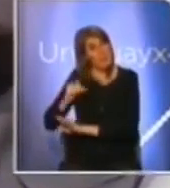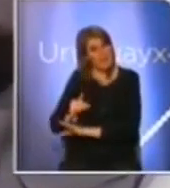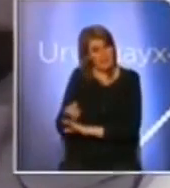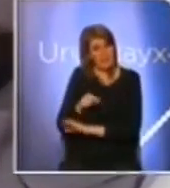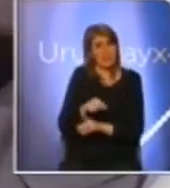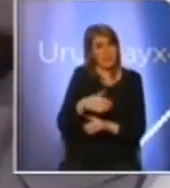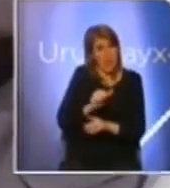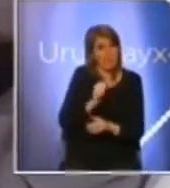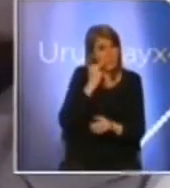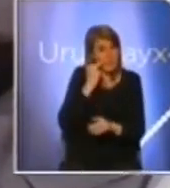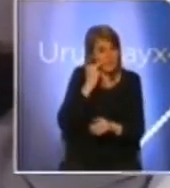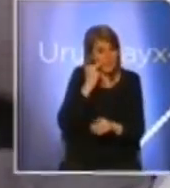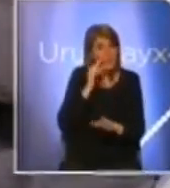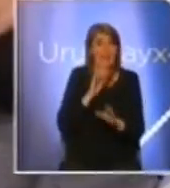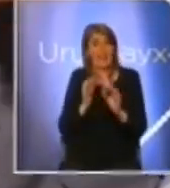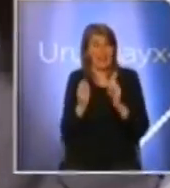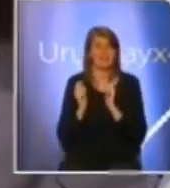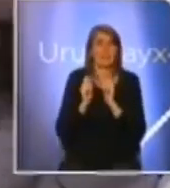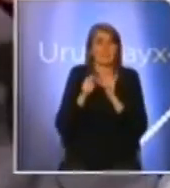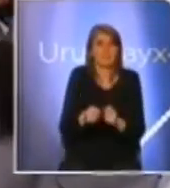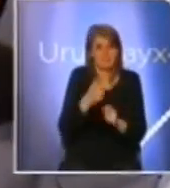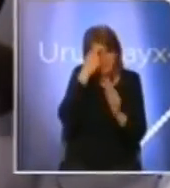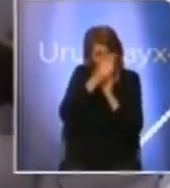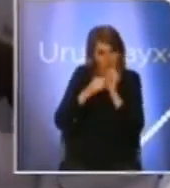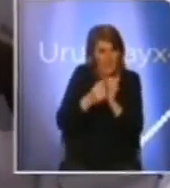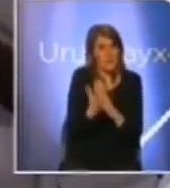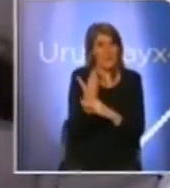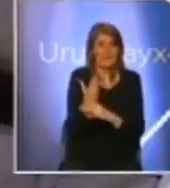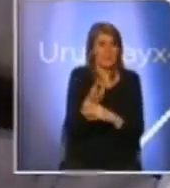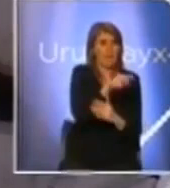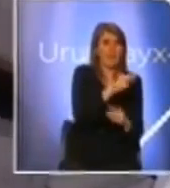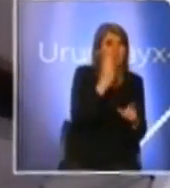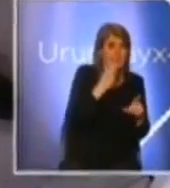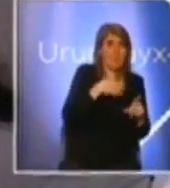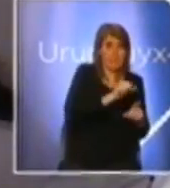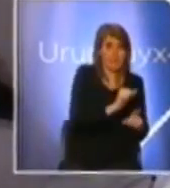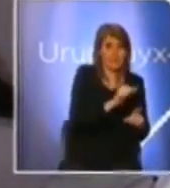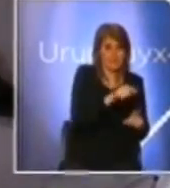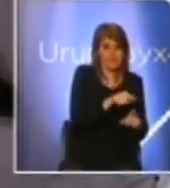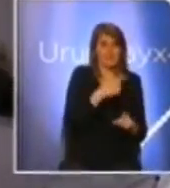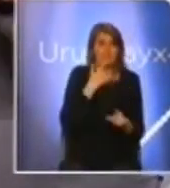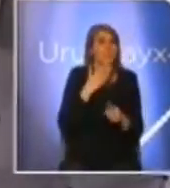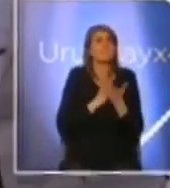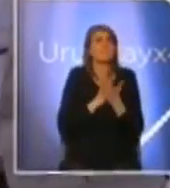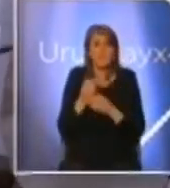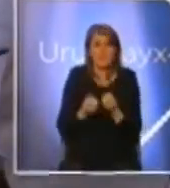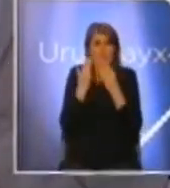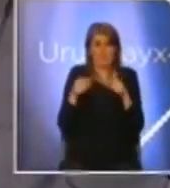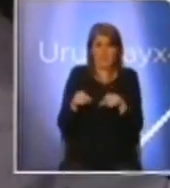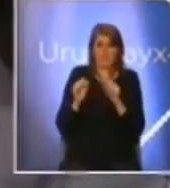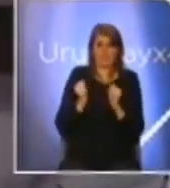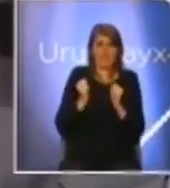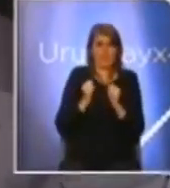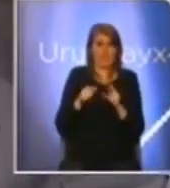problemas que hay que estarlos atendiéndolos. Normalmente cuando aparece una nueva tecnología, lo primero que hay siempre es un miedo, ¿no? Siempre hay, esto no lo use,